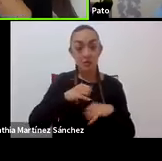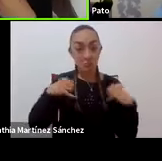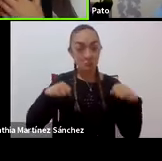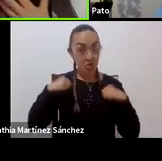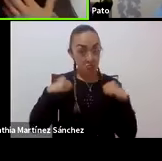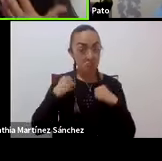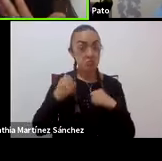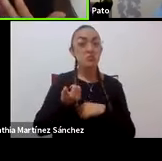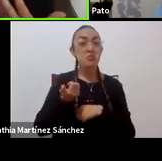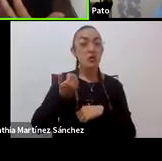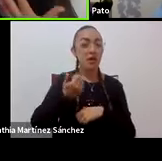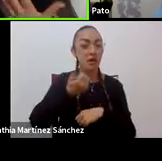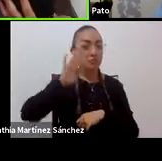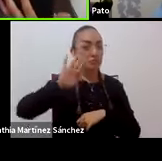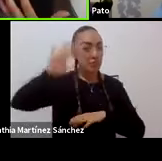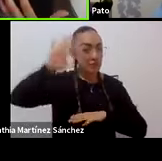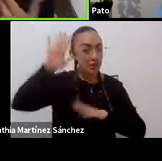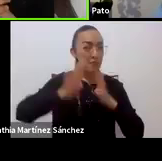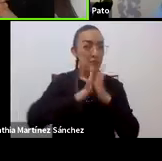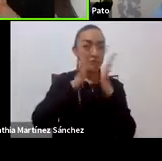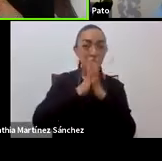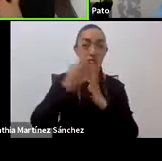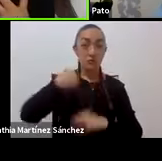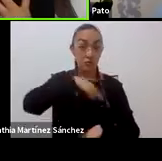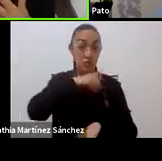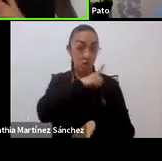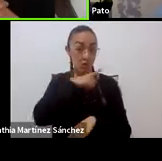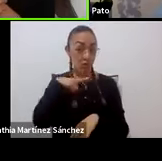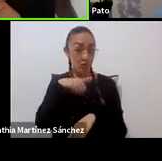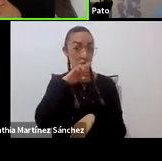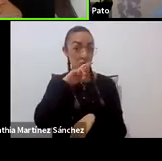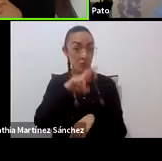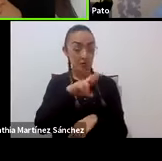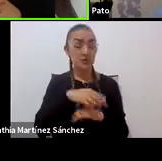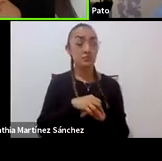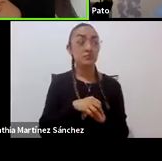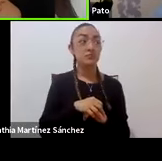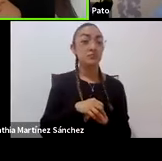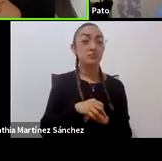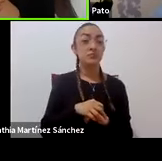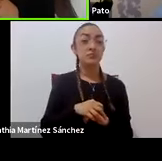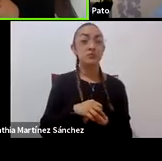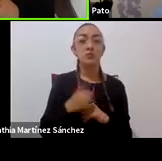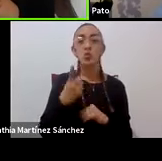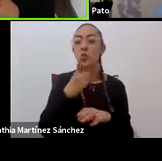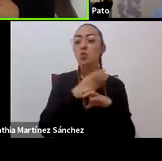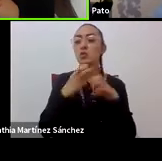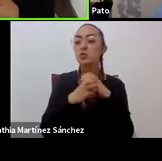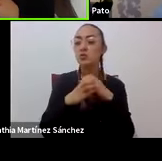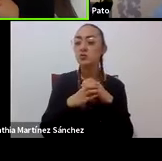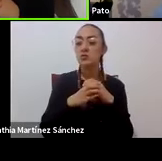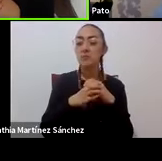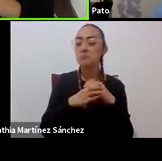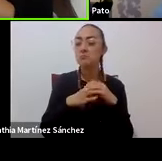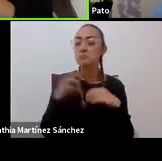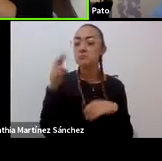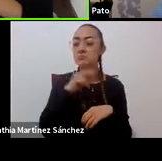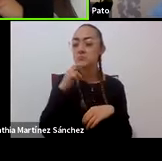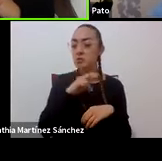y teníamos que entonces responder a eso. Y sí, por ejemplo, una de las cosas que se detectaron desde la